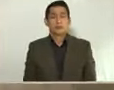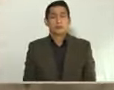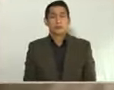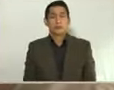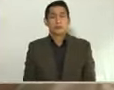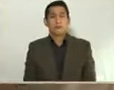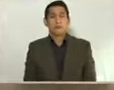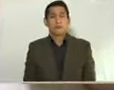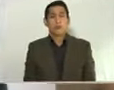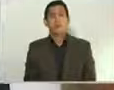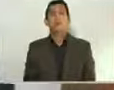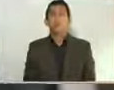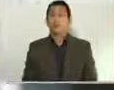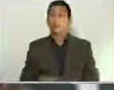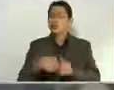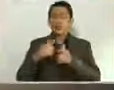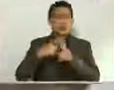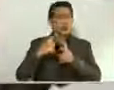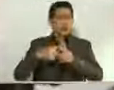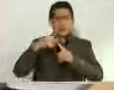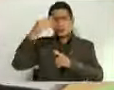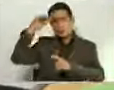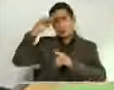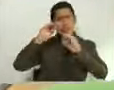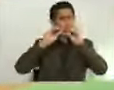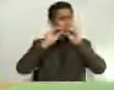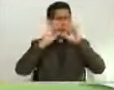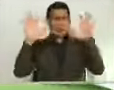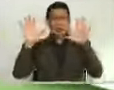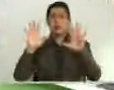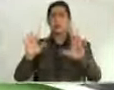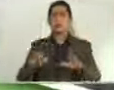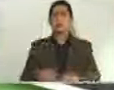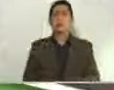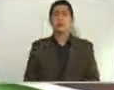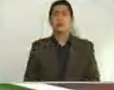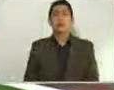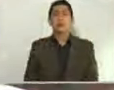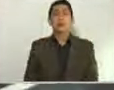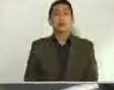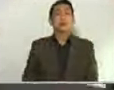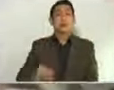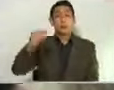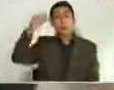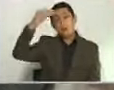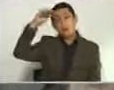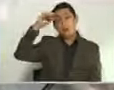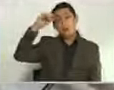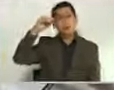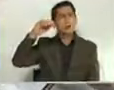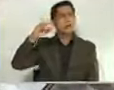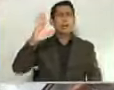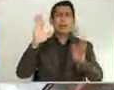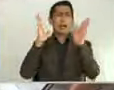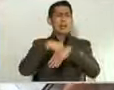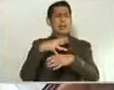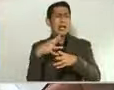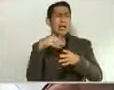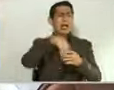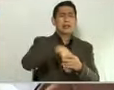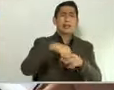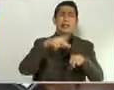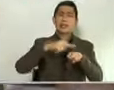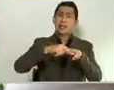son absolutamente claras, transparentes. ¿El costo para el taxista? Cero. El taxista no paga nada, además tiene botón de